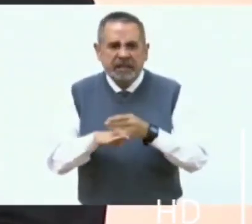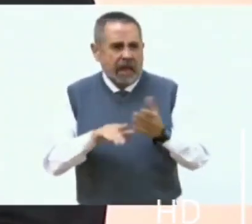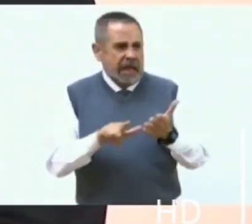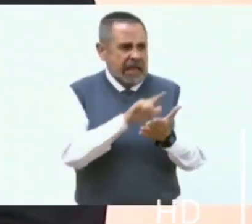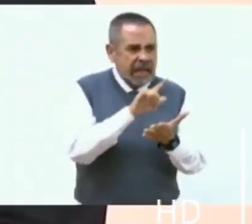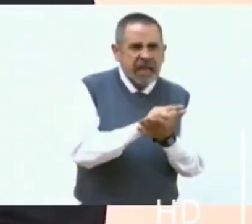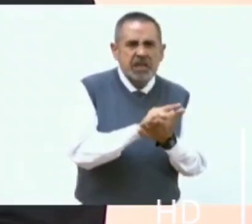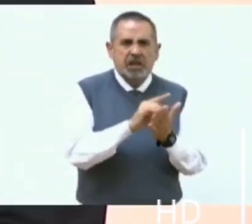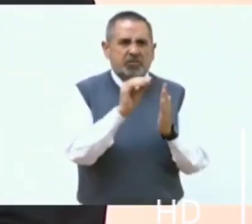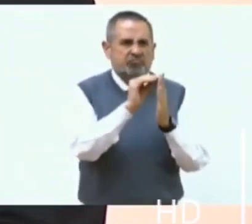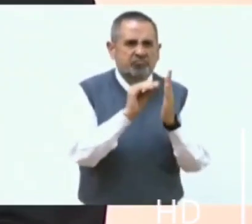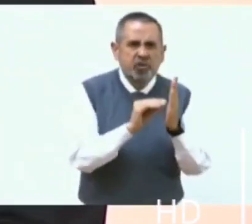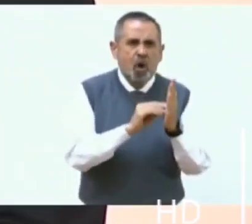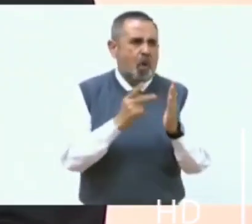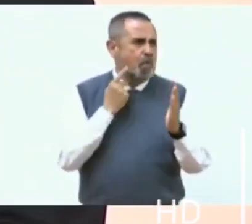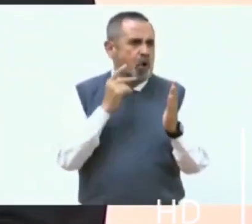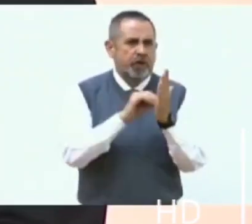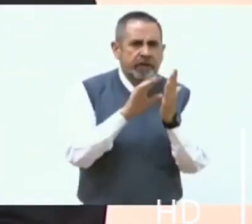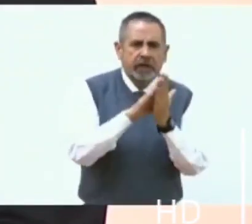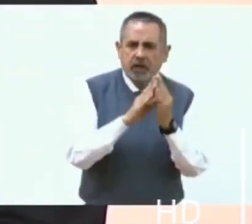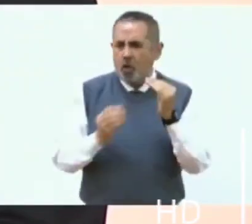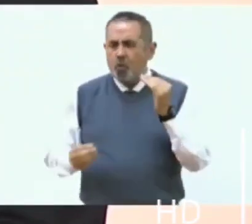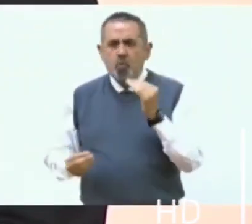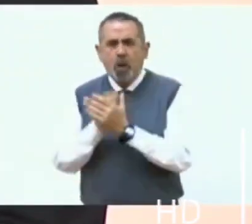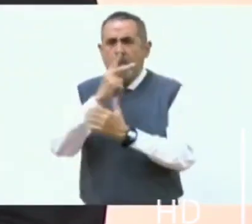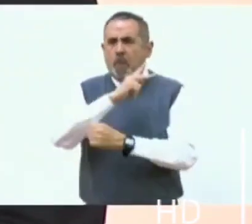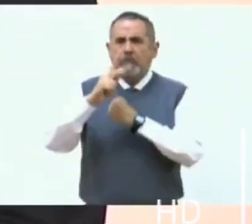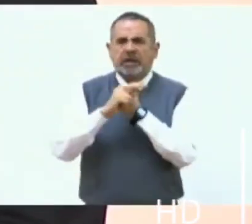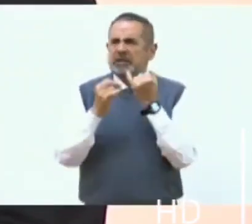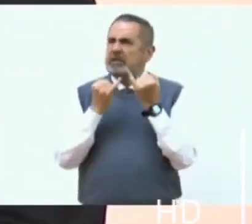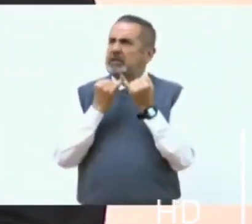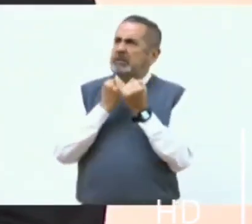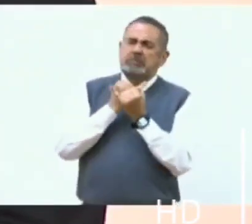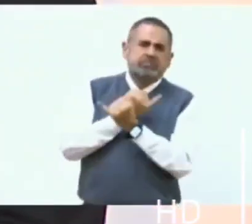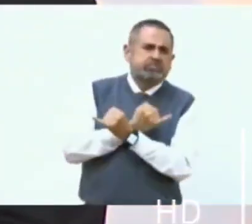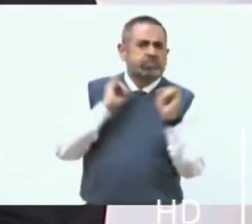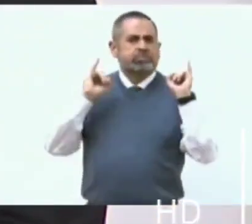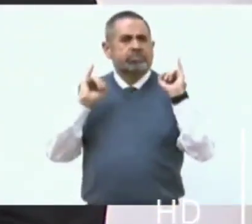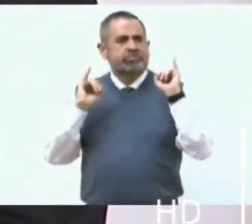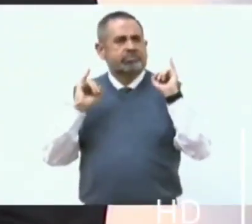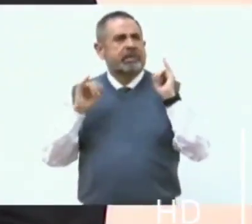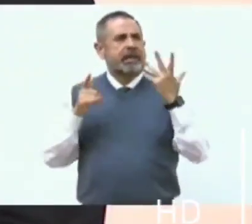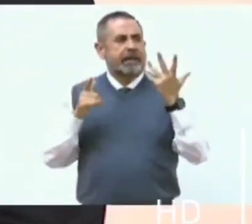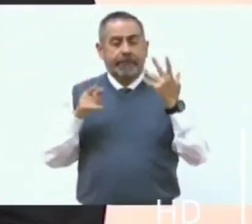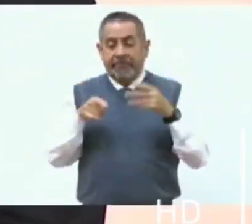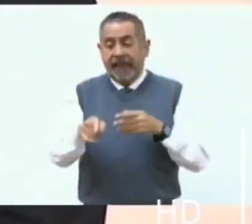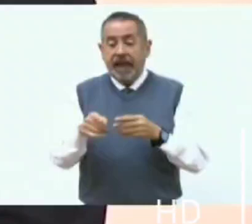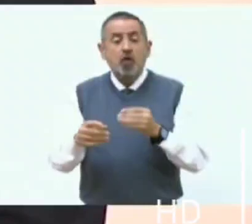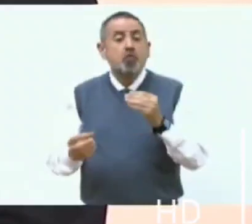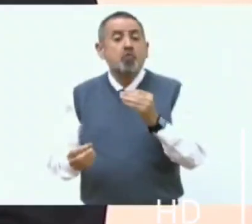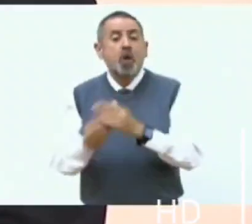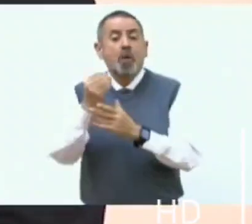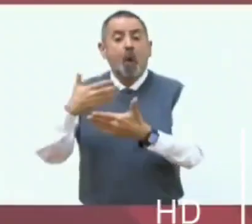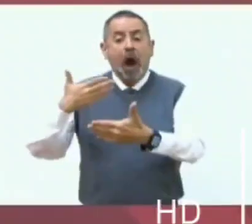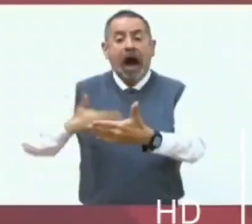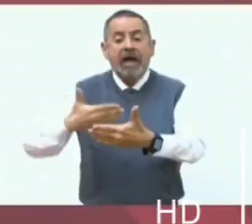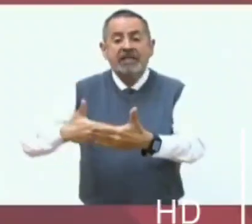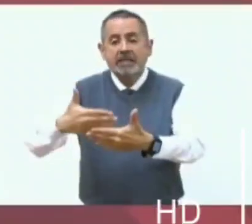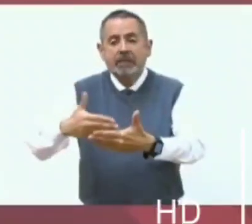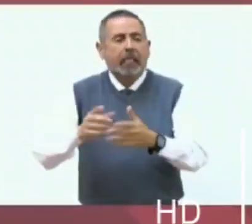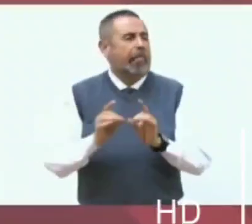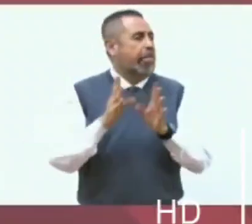y políticas del nuevo Estado independiente. El nombre del nuevo archivo no era